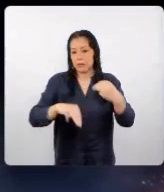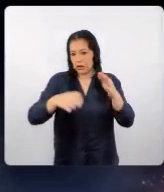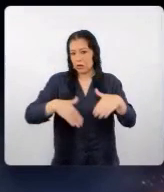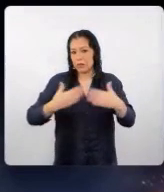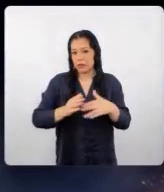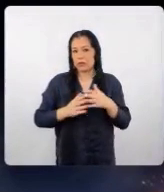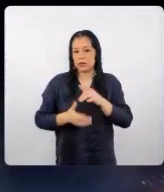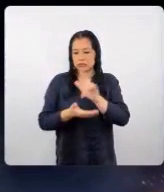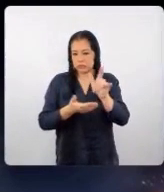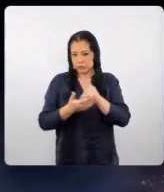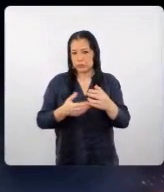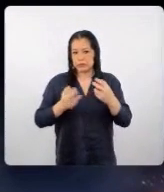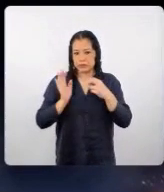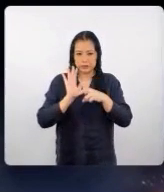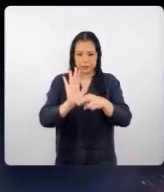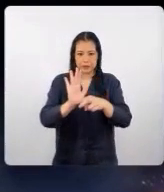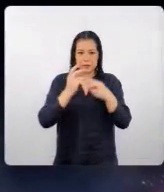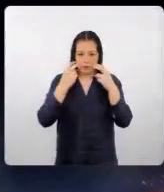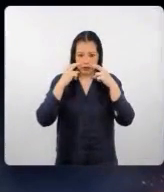favor, adelante con el video.